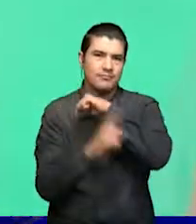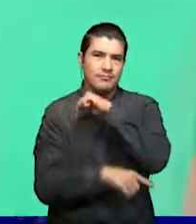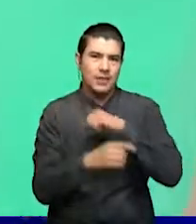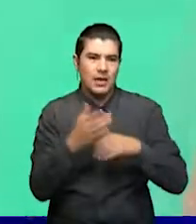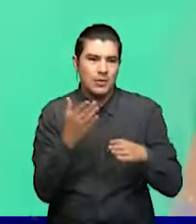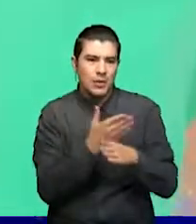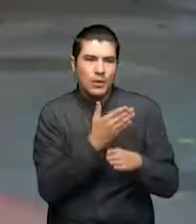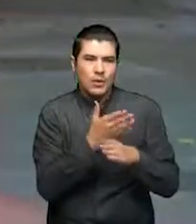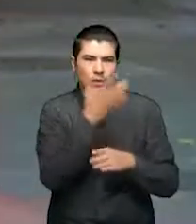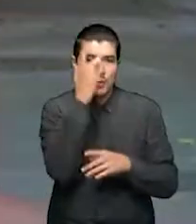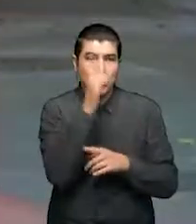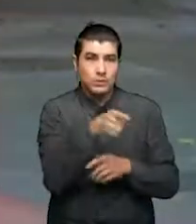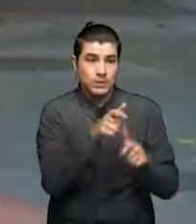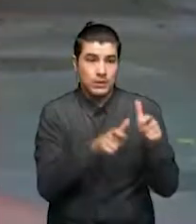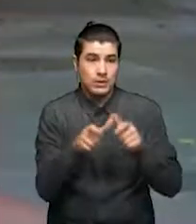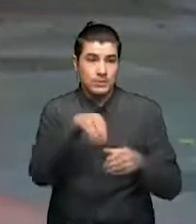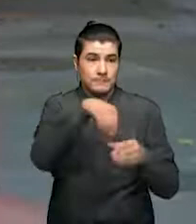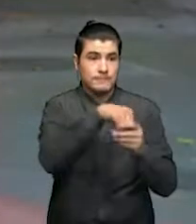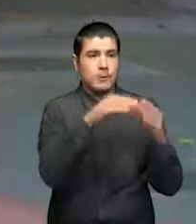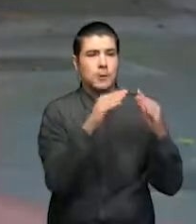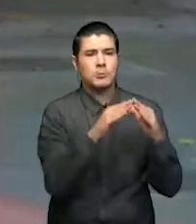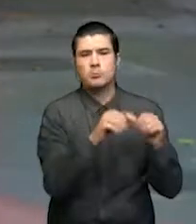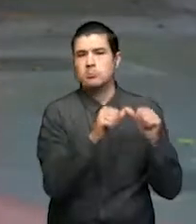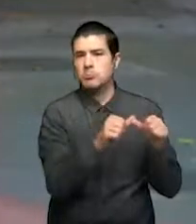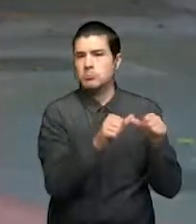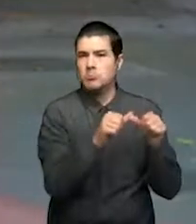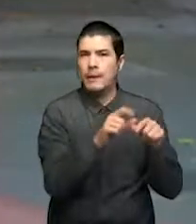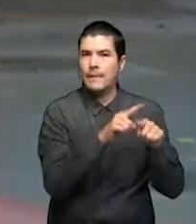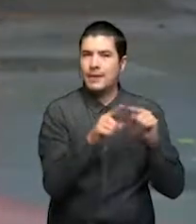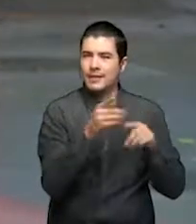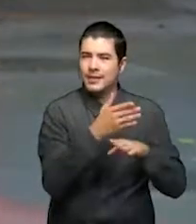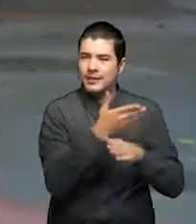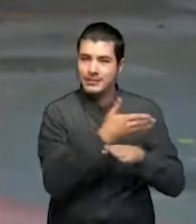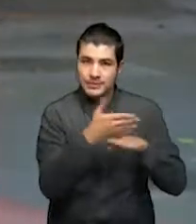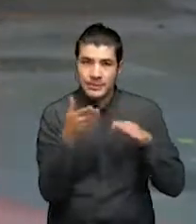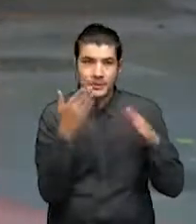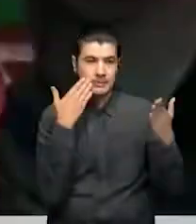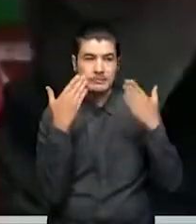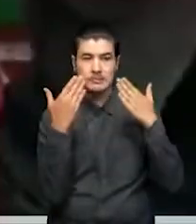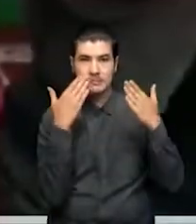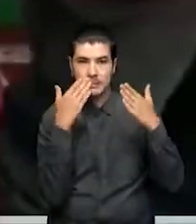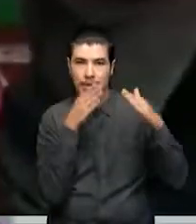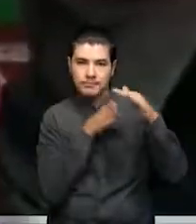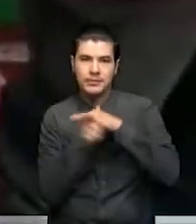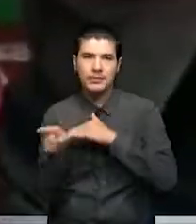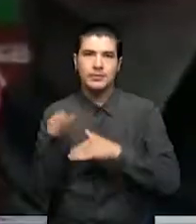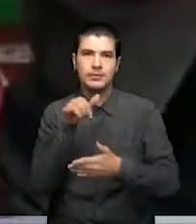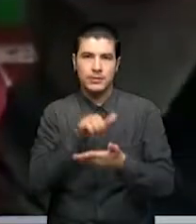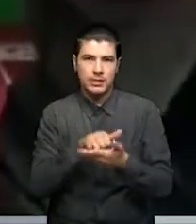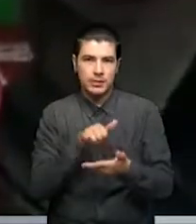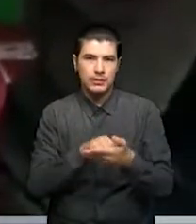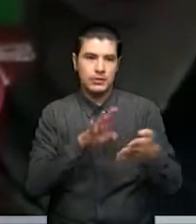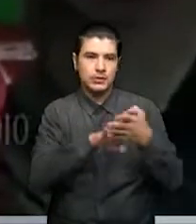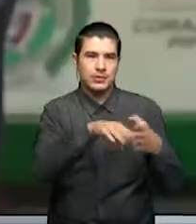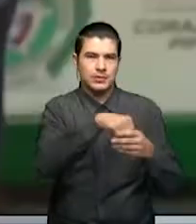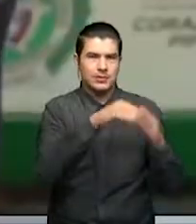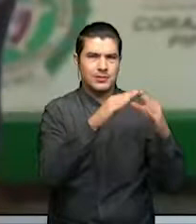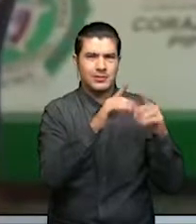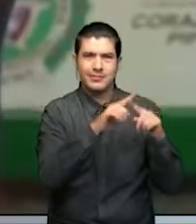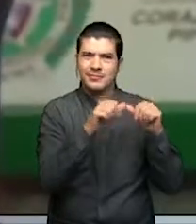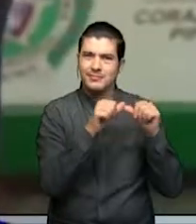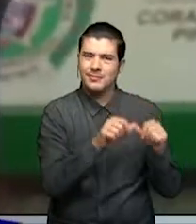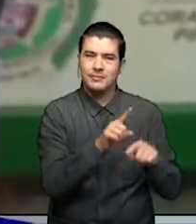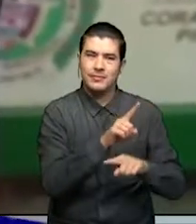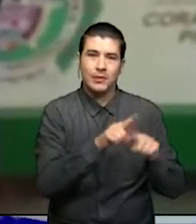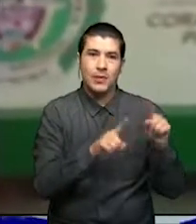los homicidas 92 en lo corrido del año de los cuales 66 que representan el 71 por